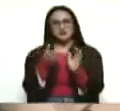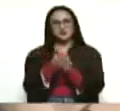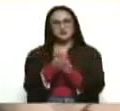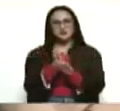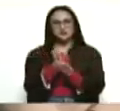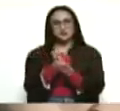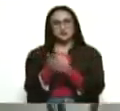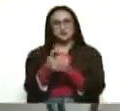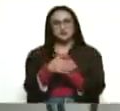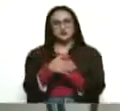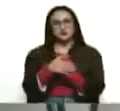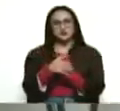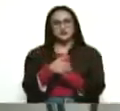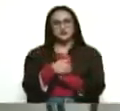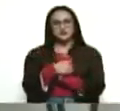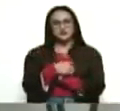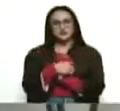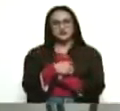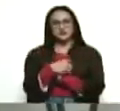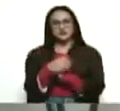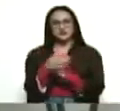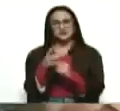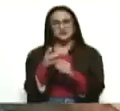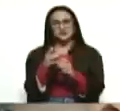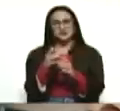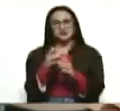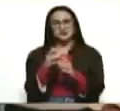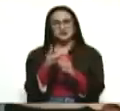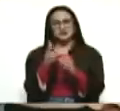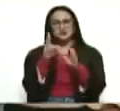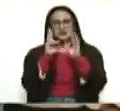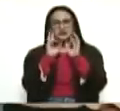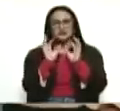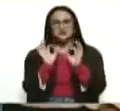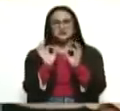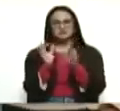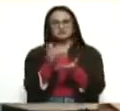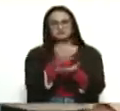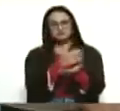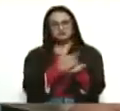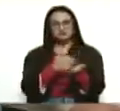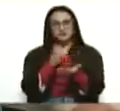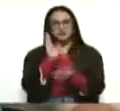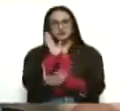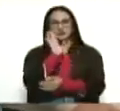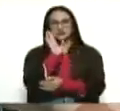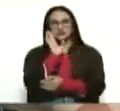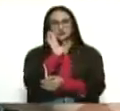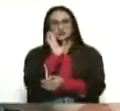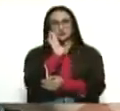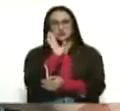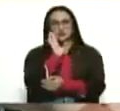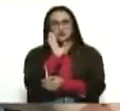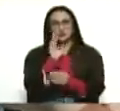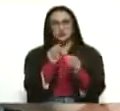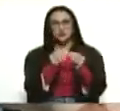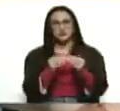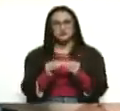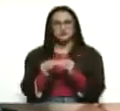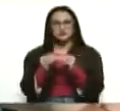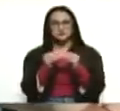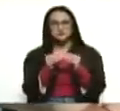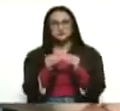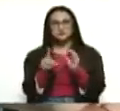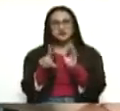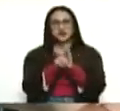tarifa del aseo, de la recolección de desechos sólidos. También